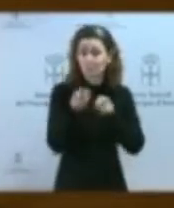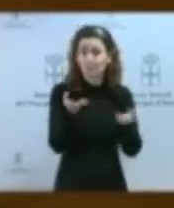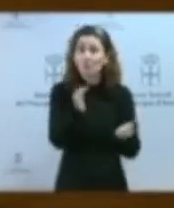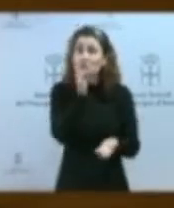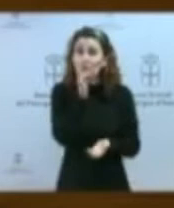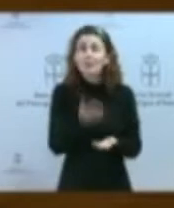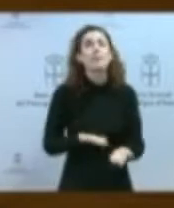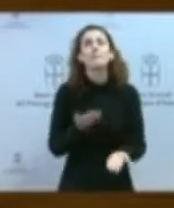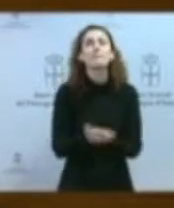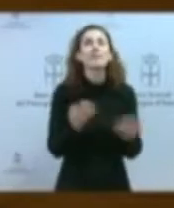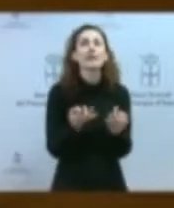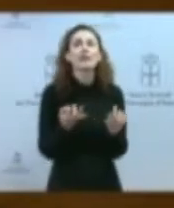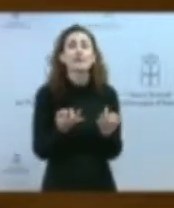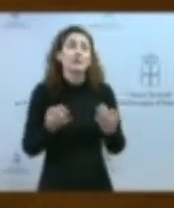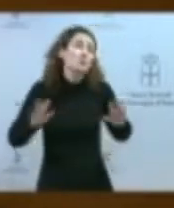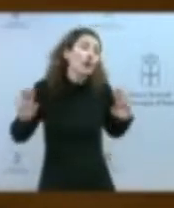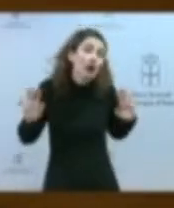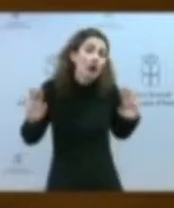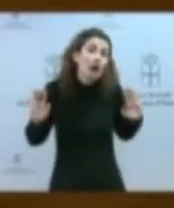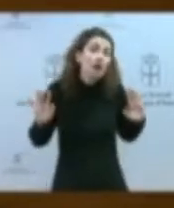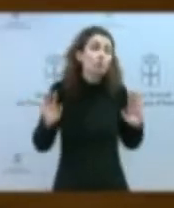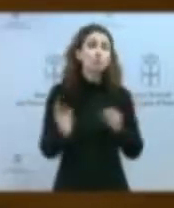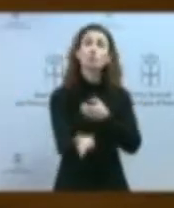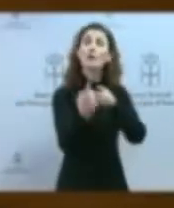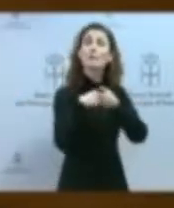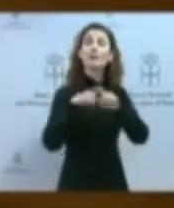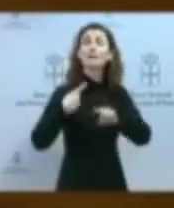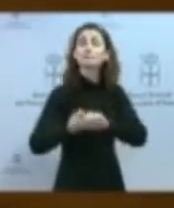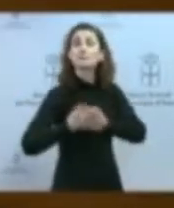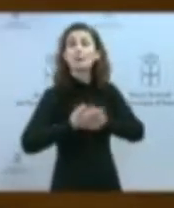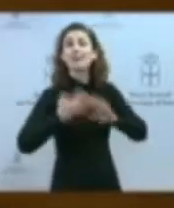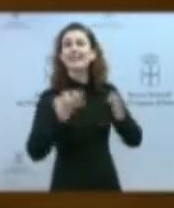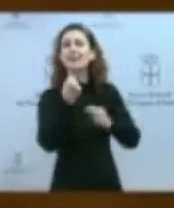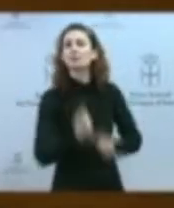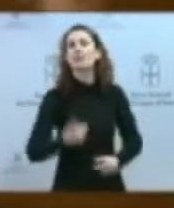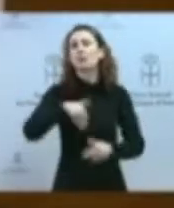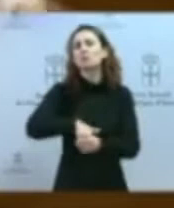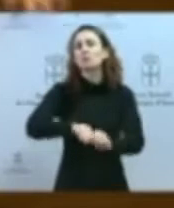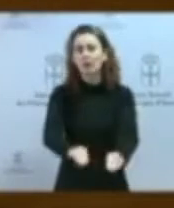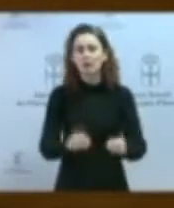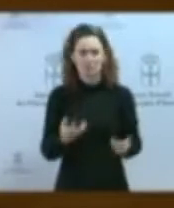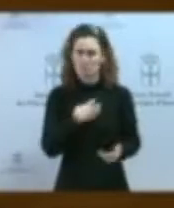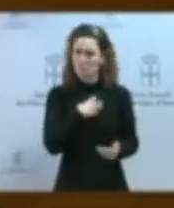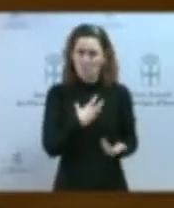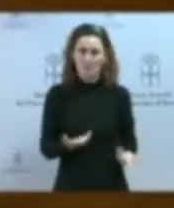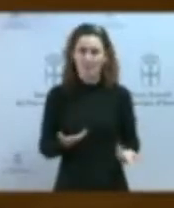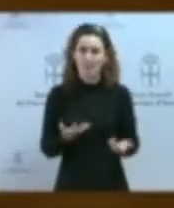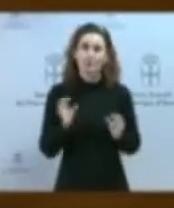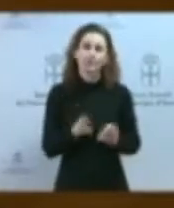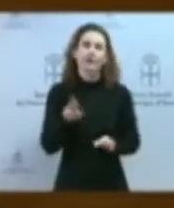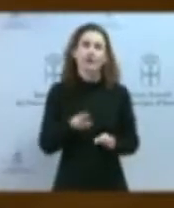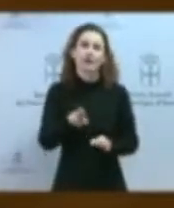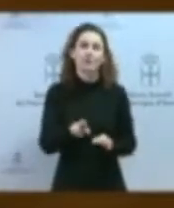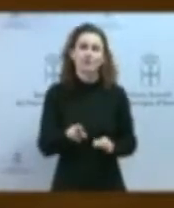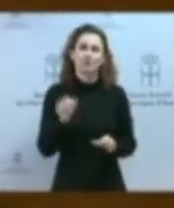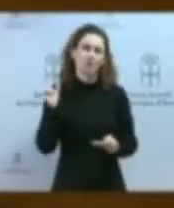negociación presupuestaria. Este mismo discurso es un discurso que se ha repetido año tras año en este Parlamento desde que Podemos Asturias entró en este Parlamento.